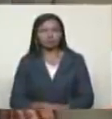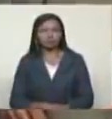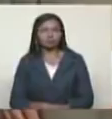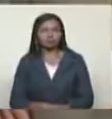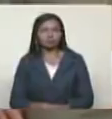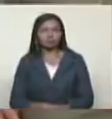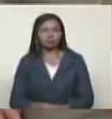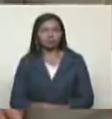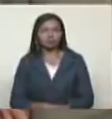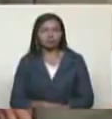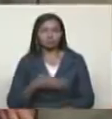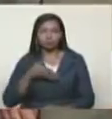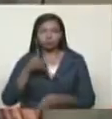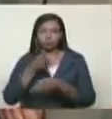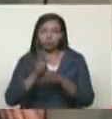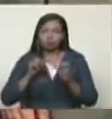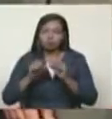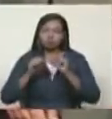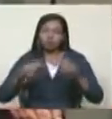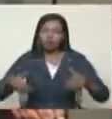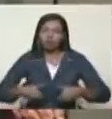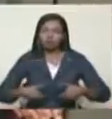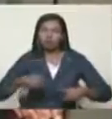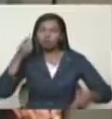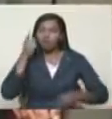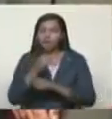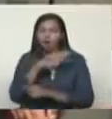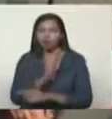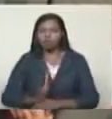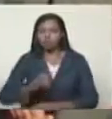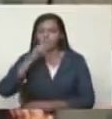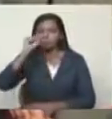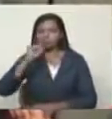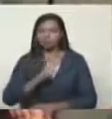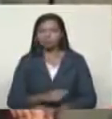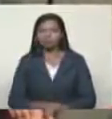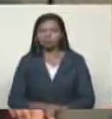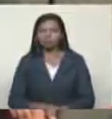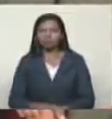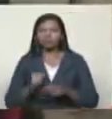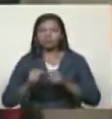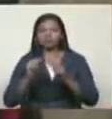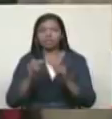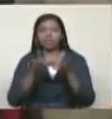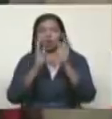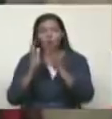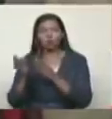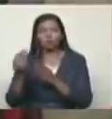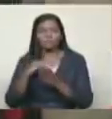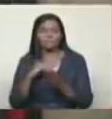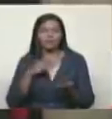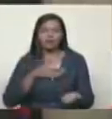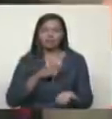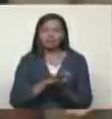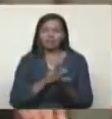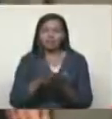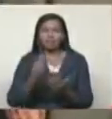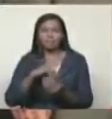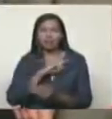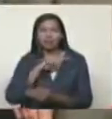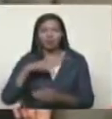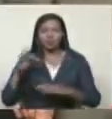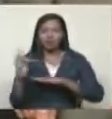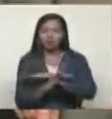Y continuaremos el esfuerzo porque esa es la orden de nuestro comandante en jefe. Mantener el orden, la paz y la tranquilidad en nuestras